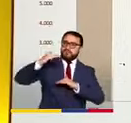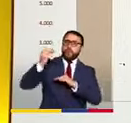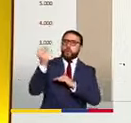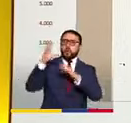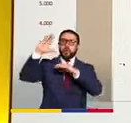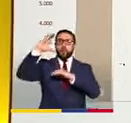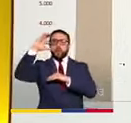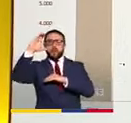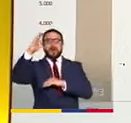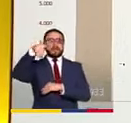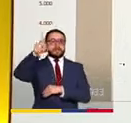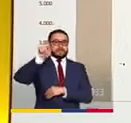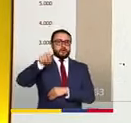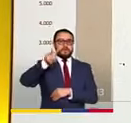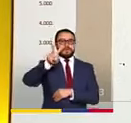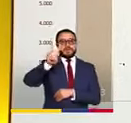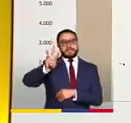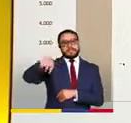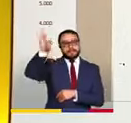16,23% en La Guajira.